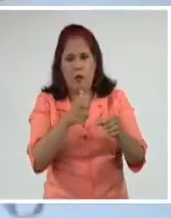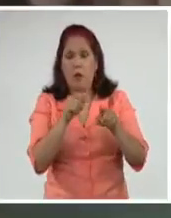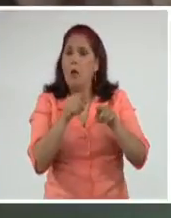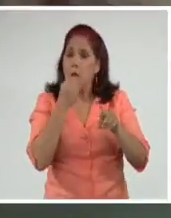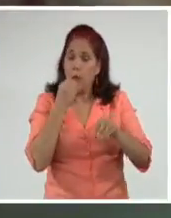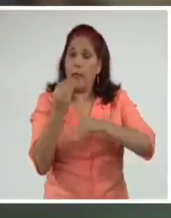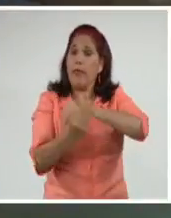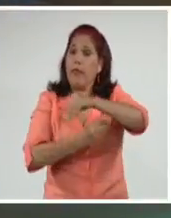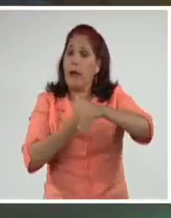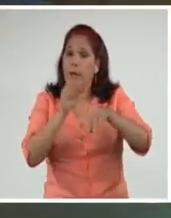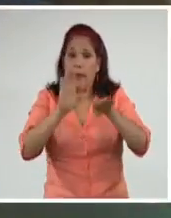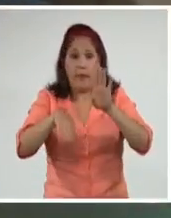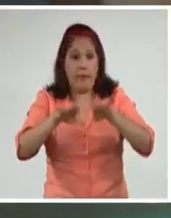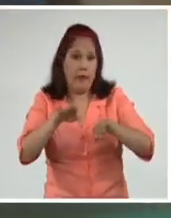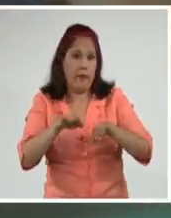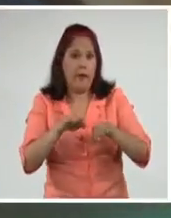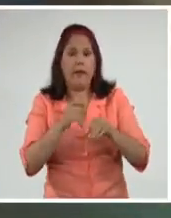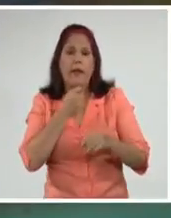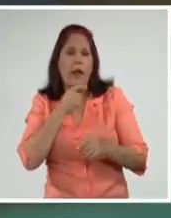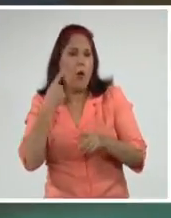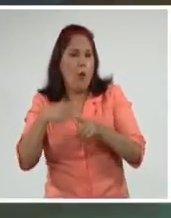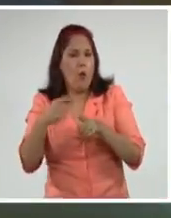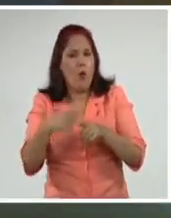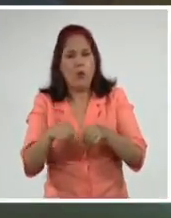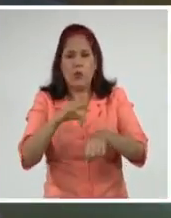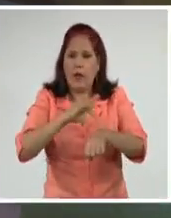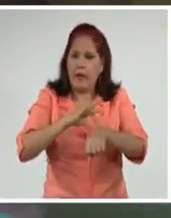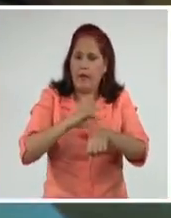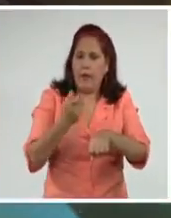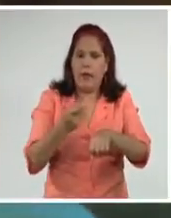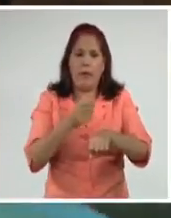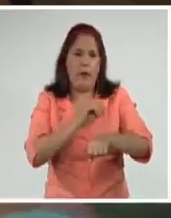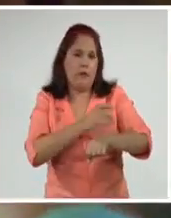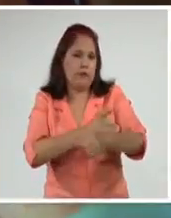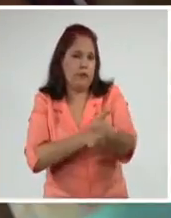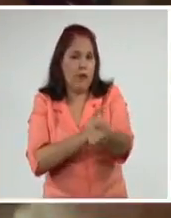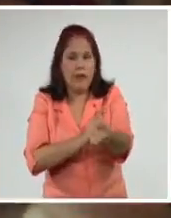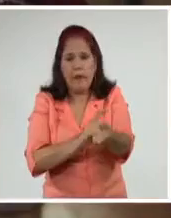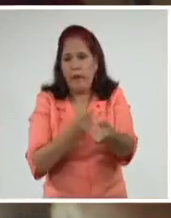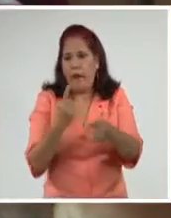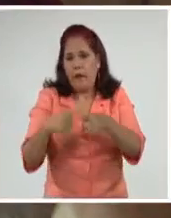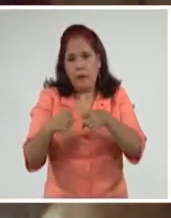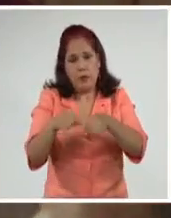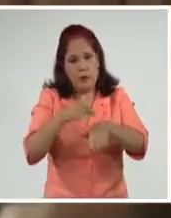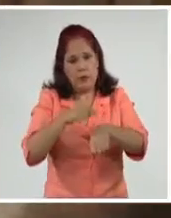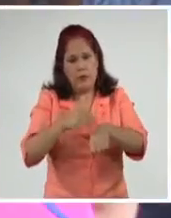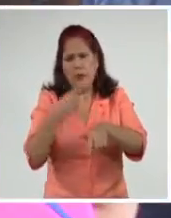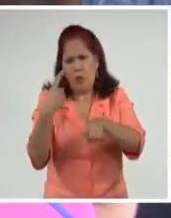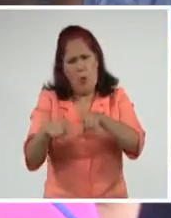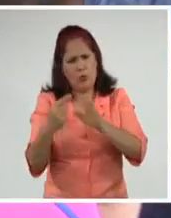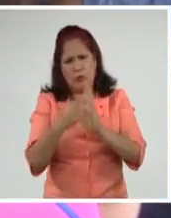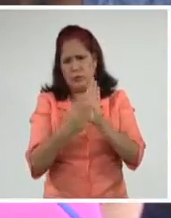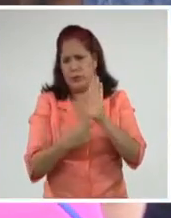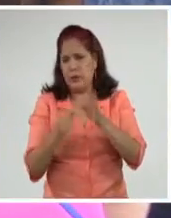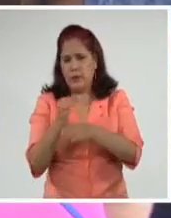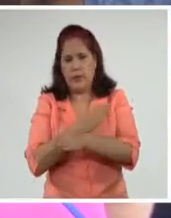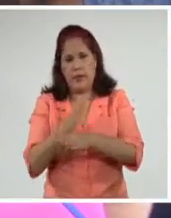variar en dependencia de otros factores, pacientes que hayan padecido de COVID, que lo estén padeciendo en estos momentos, y otros factores que puedan